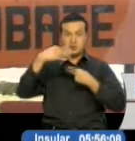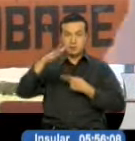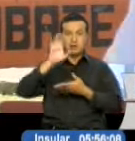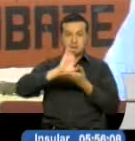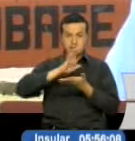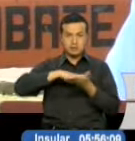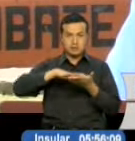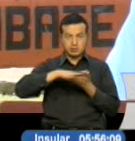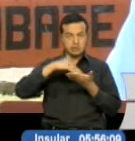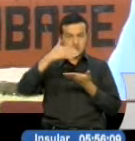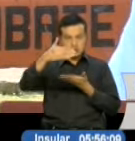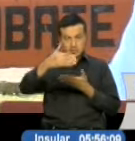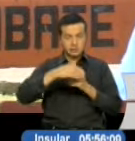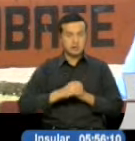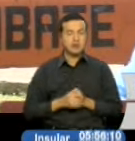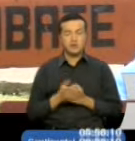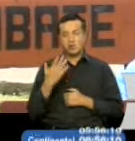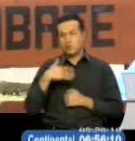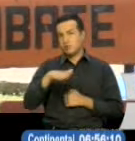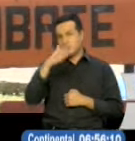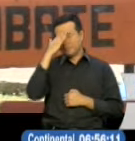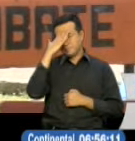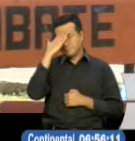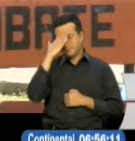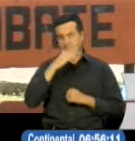céntricas. Yo sé lo